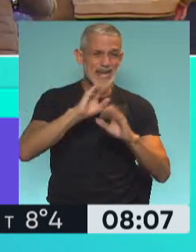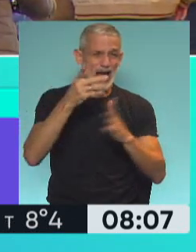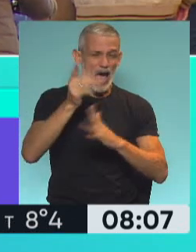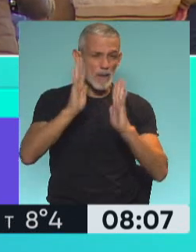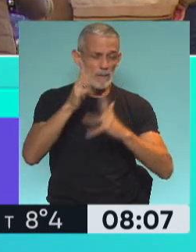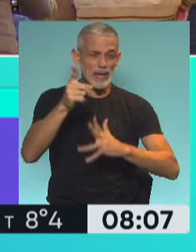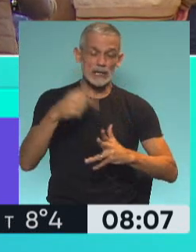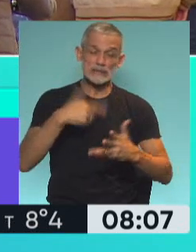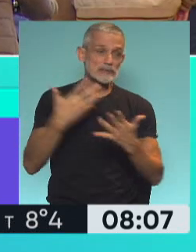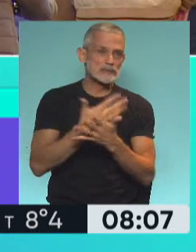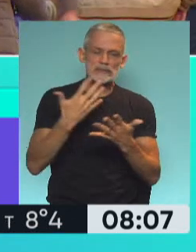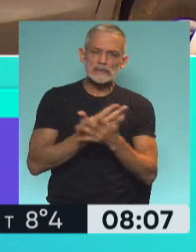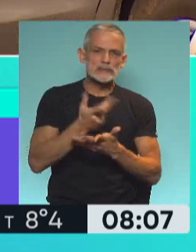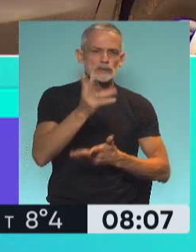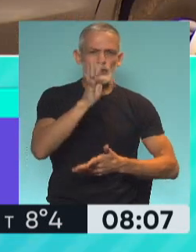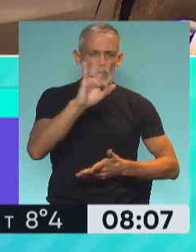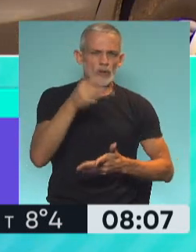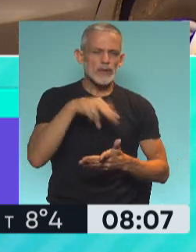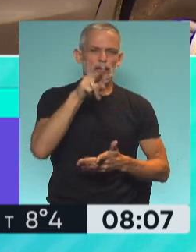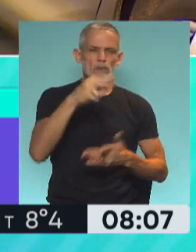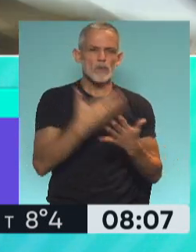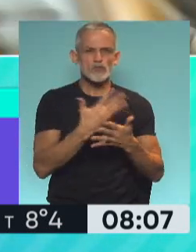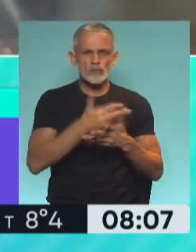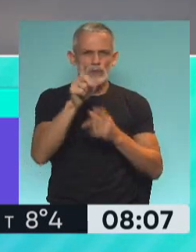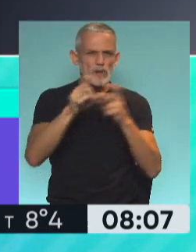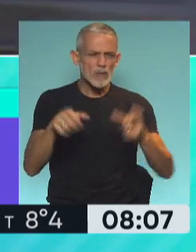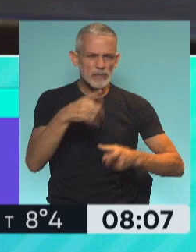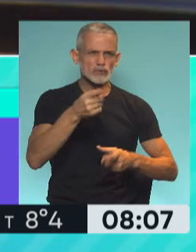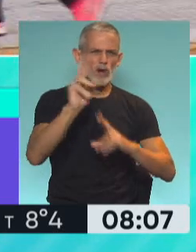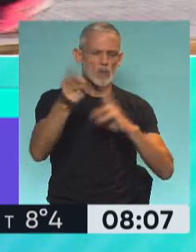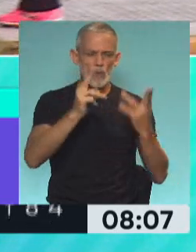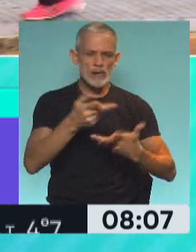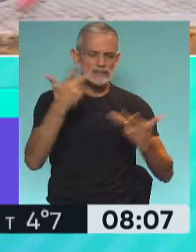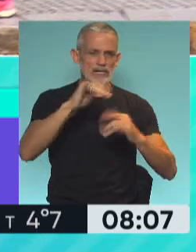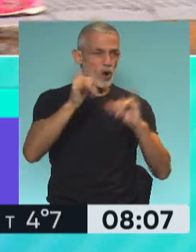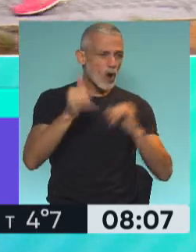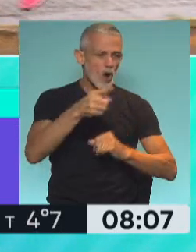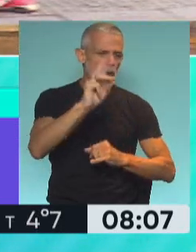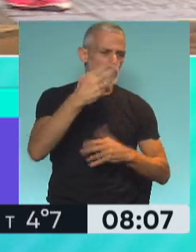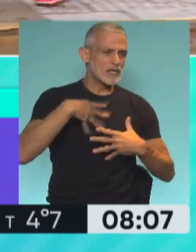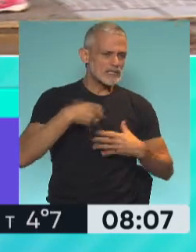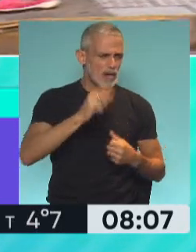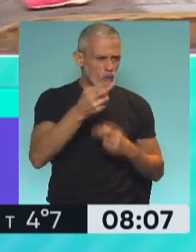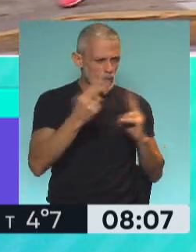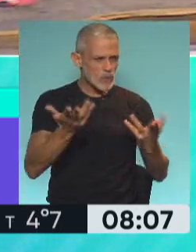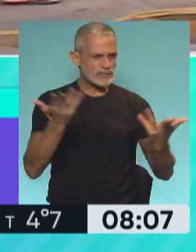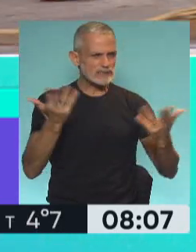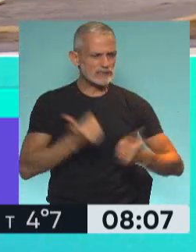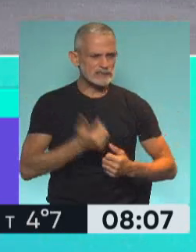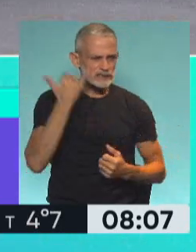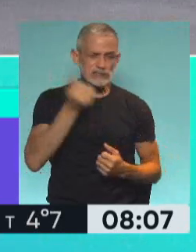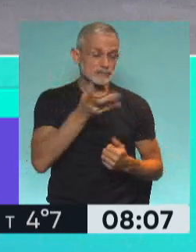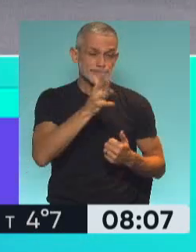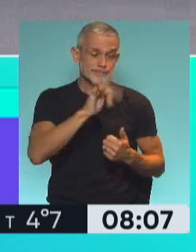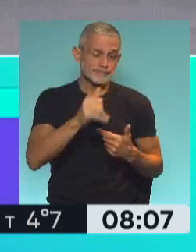pasando zozobras continuamente, donde estamos viendo el sufrimiento, la muerte de gente joven y sana como ya un hecho